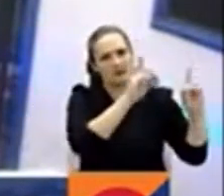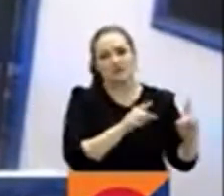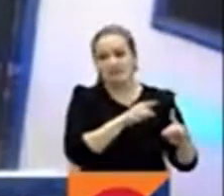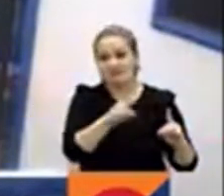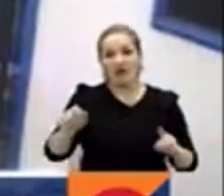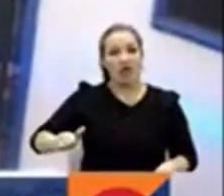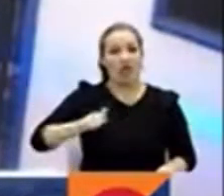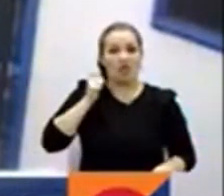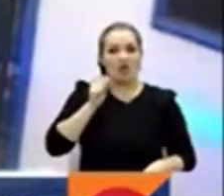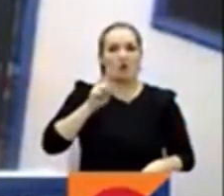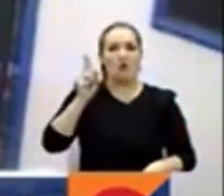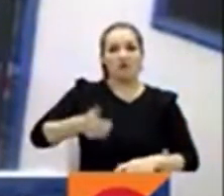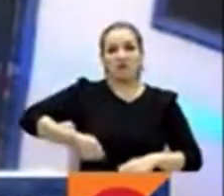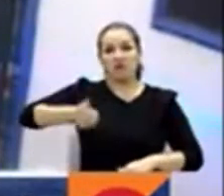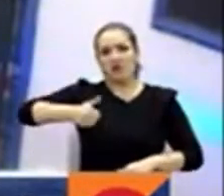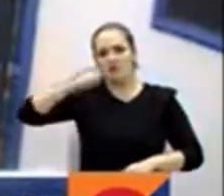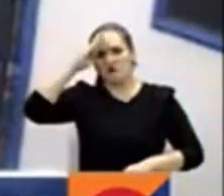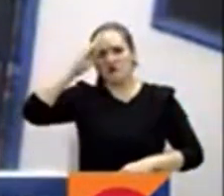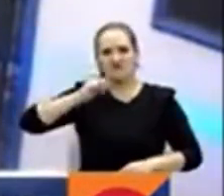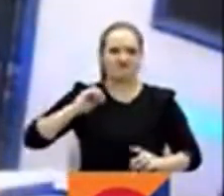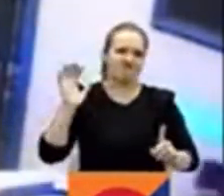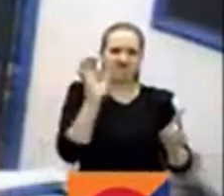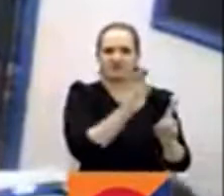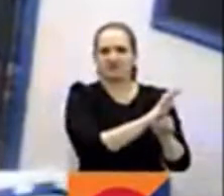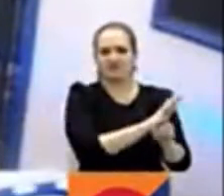abusaron de su cargo.